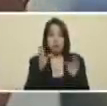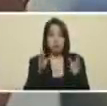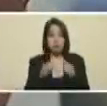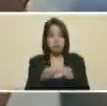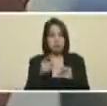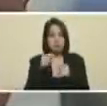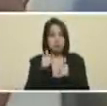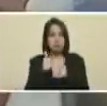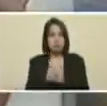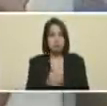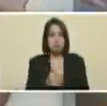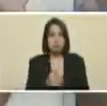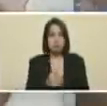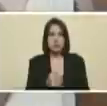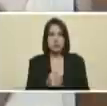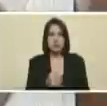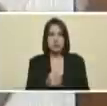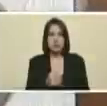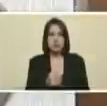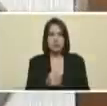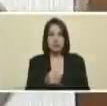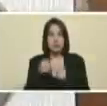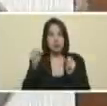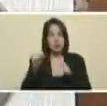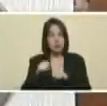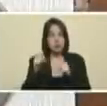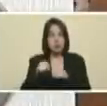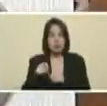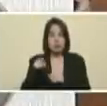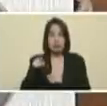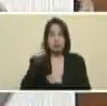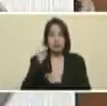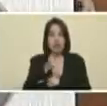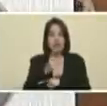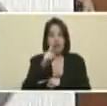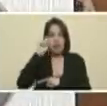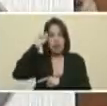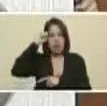milagro. Alí, sí, habrá que recordarlo.